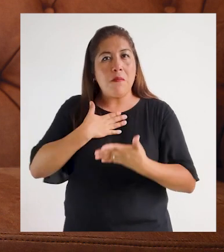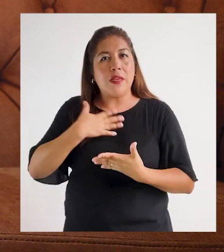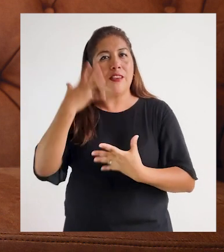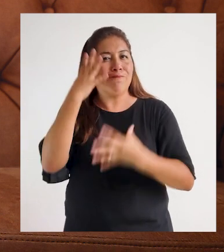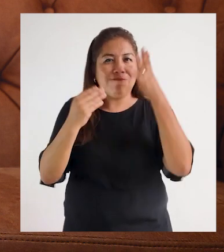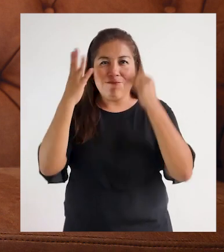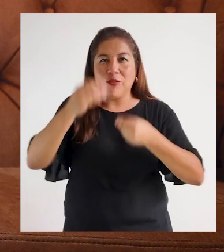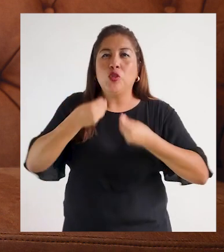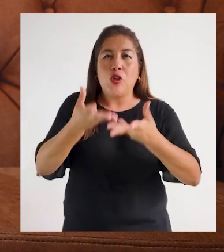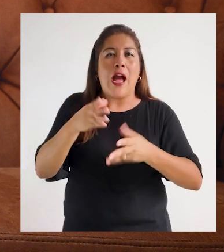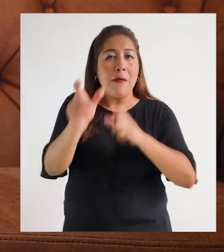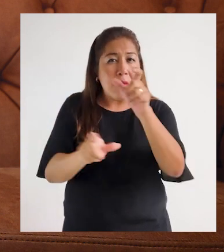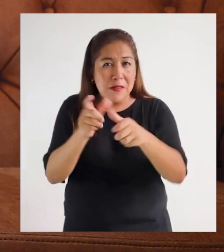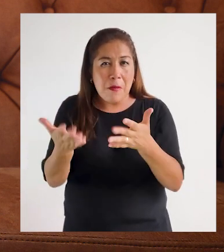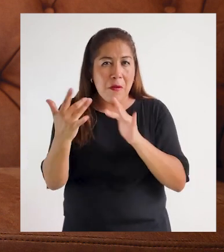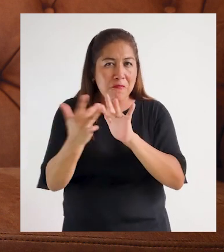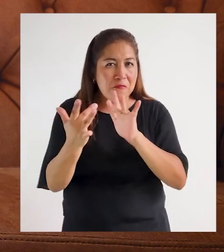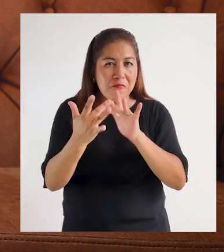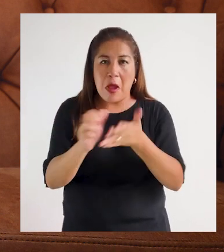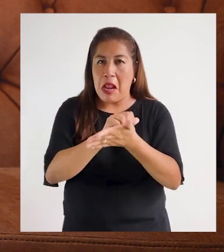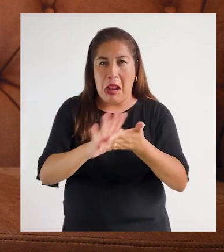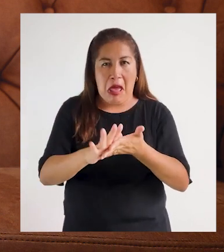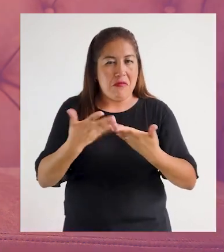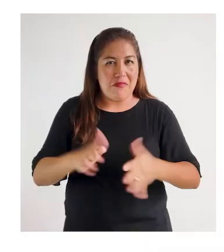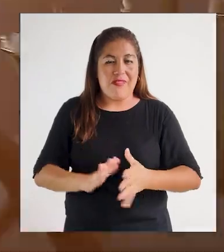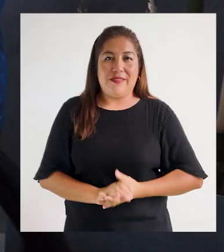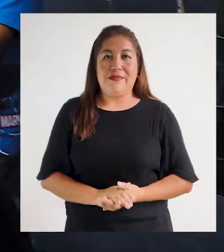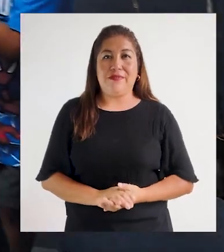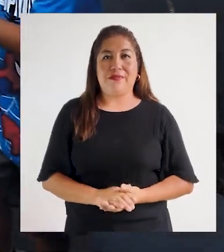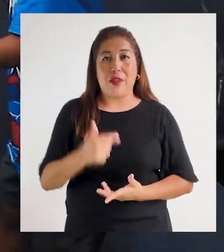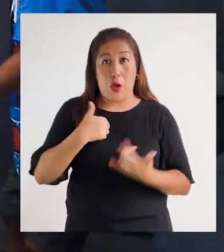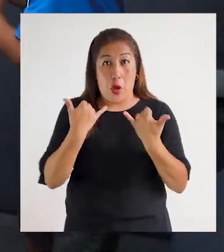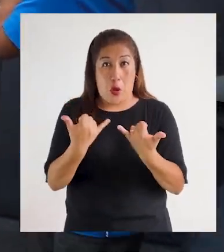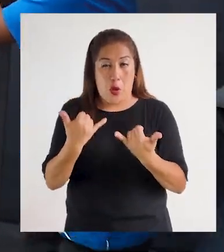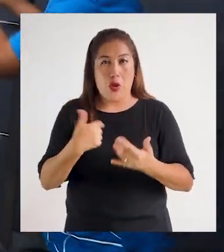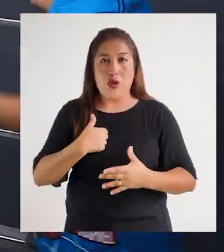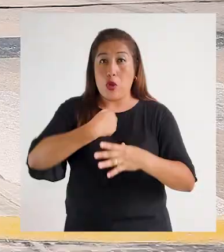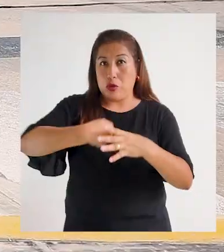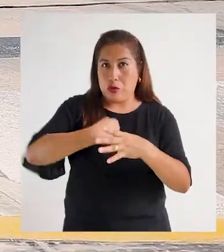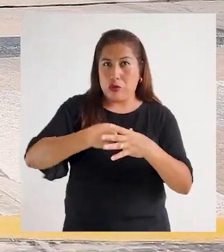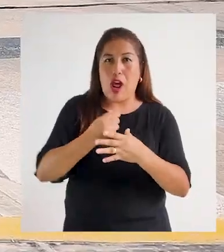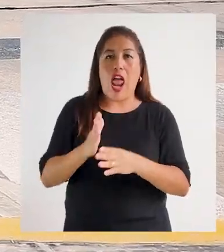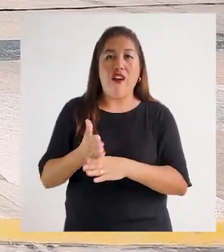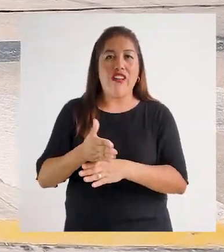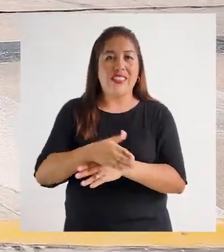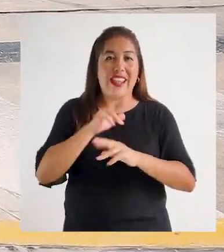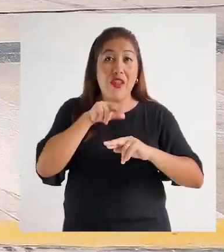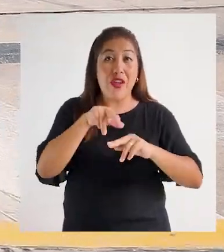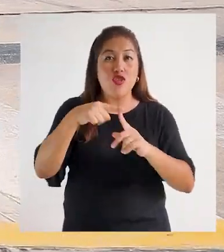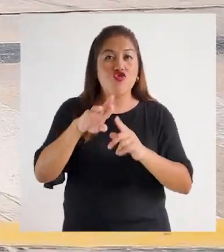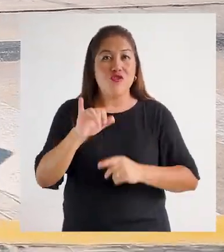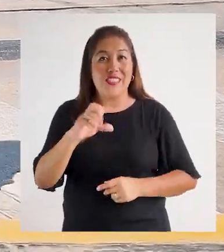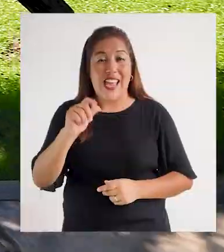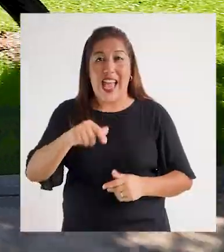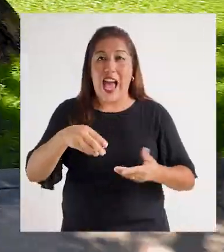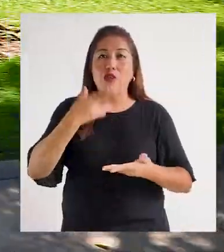estas personas que me puedan escribir de forma totalmente gratuita. Hoy día les voy a preparar una rica trucha glaseada.